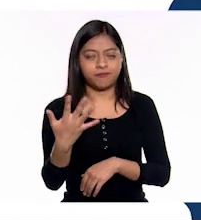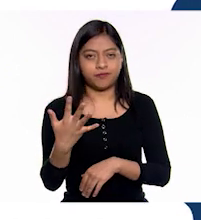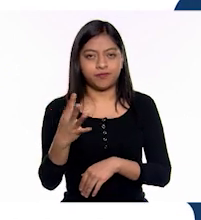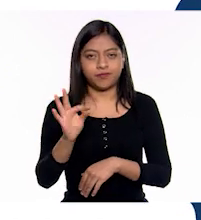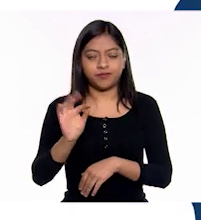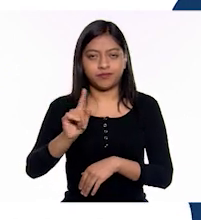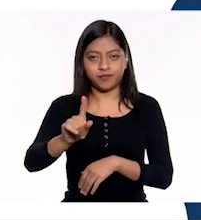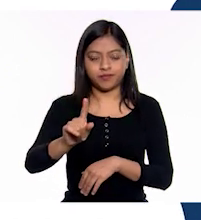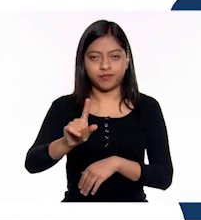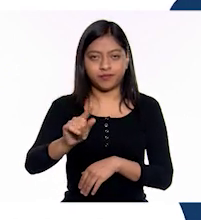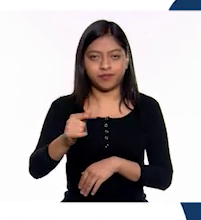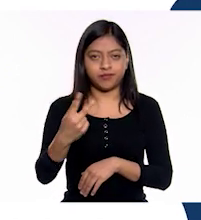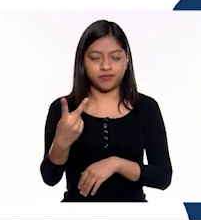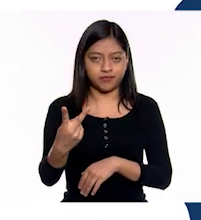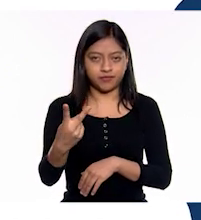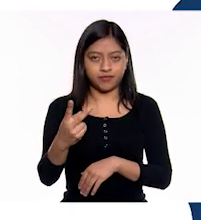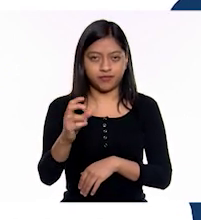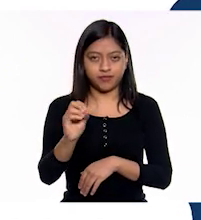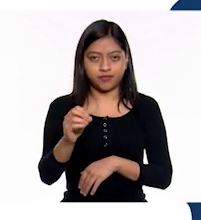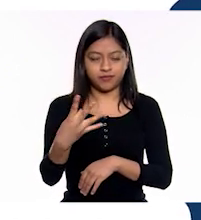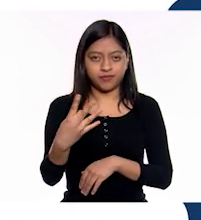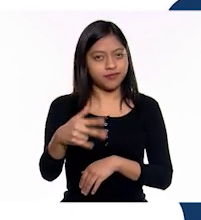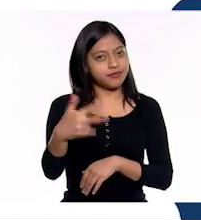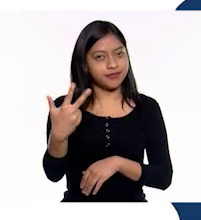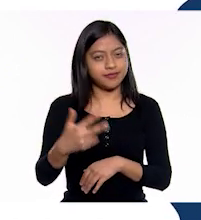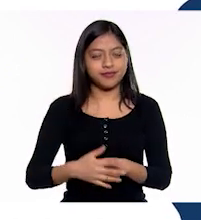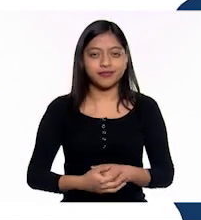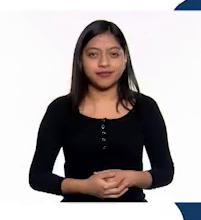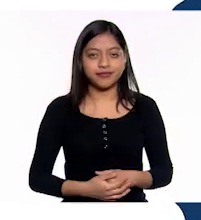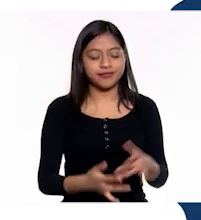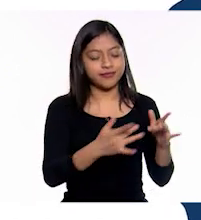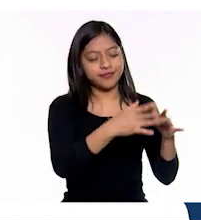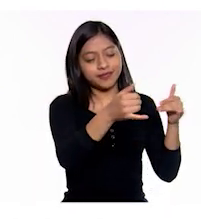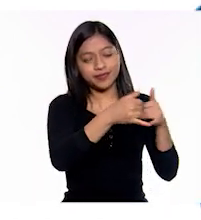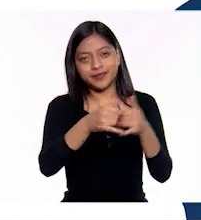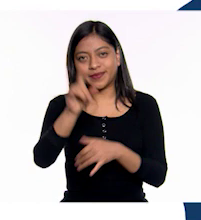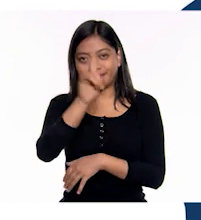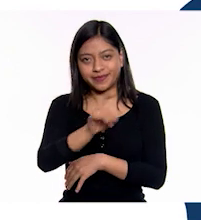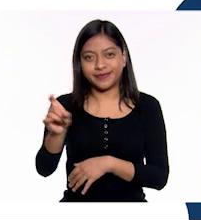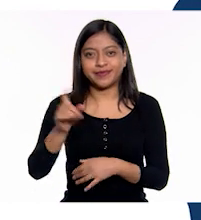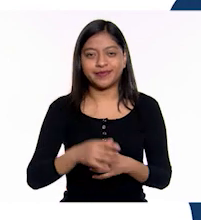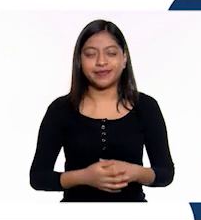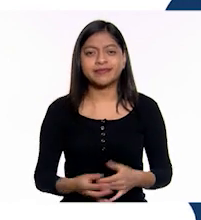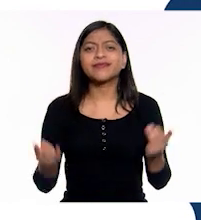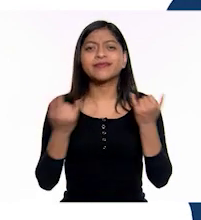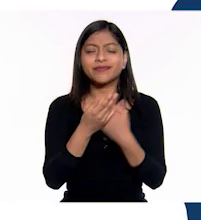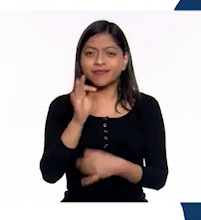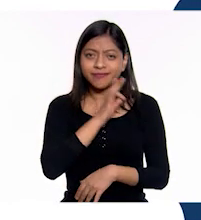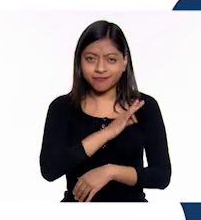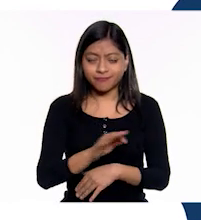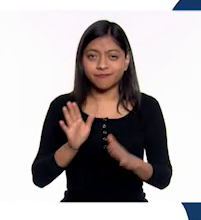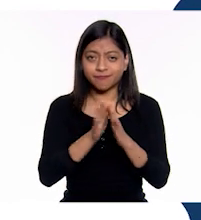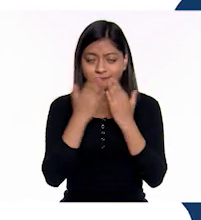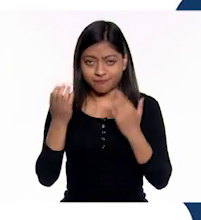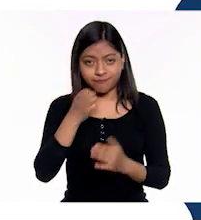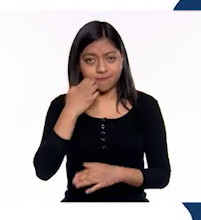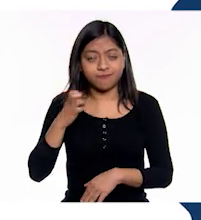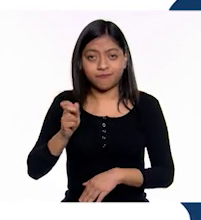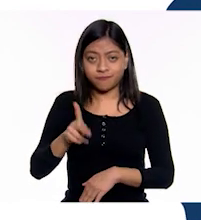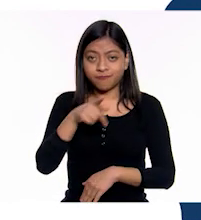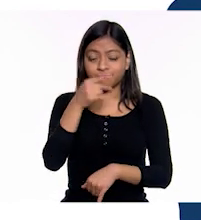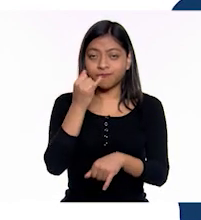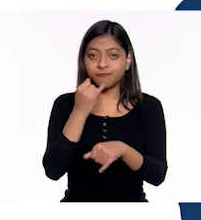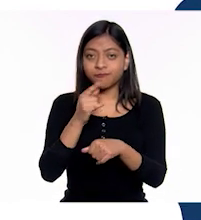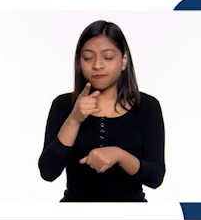55 41 72 04 13, con 100 líneas. También puedes encontrar los libros de texto en la